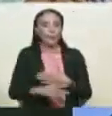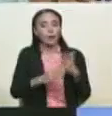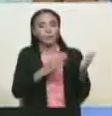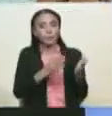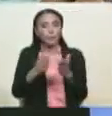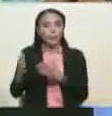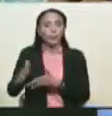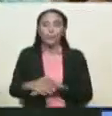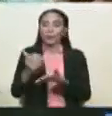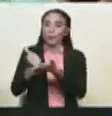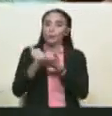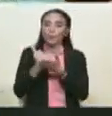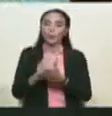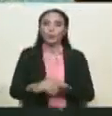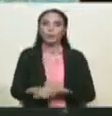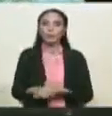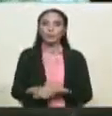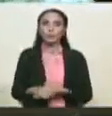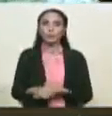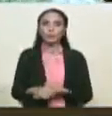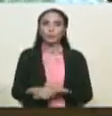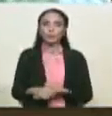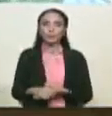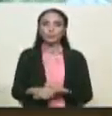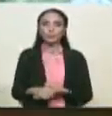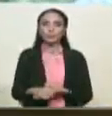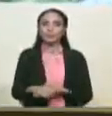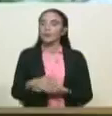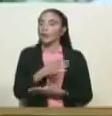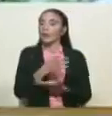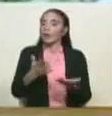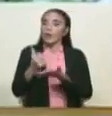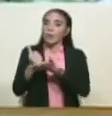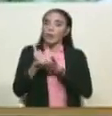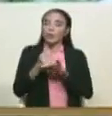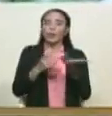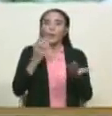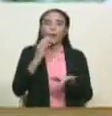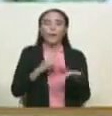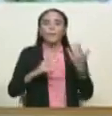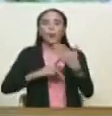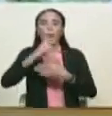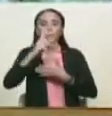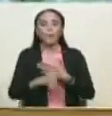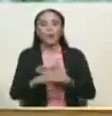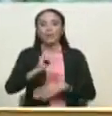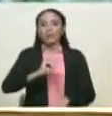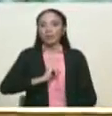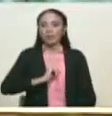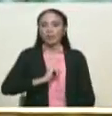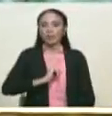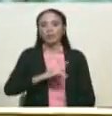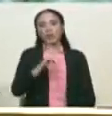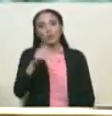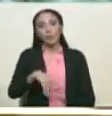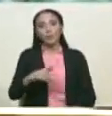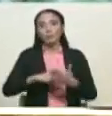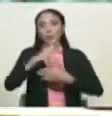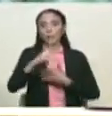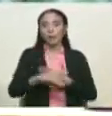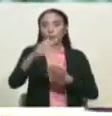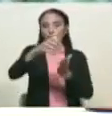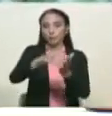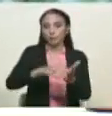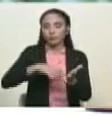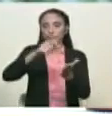el plan soberanía nacional en semilla. Aquí está, incluyendo la siembra para